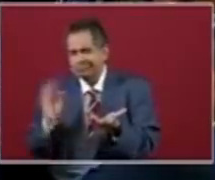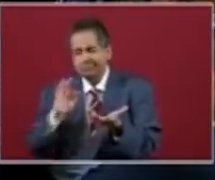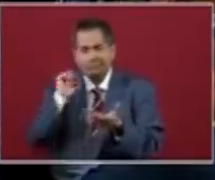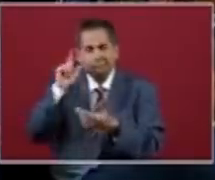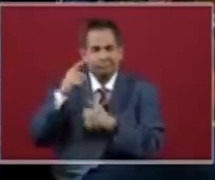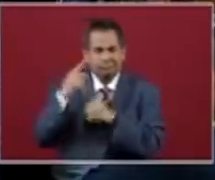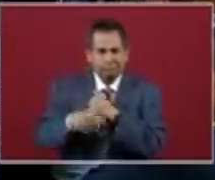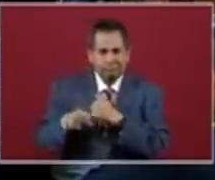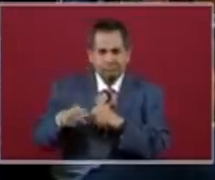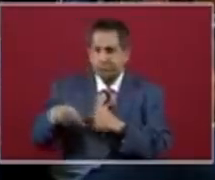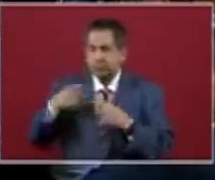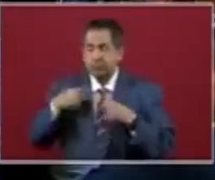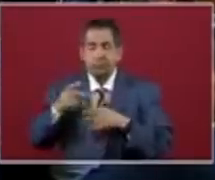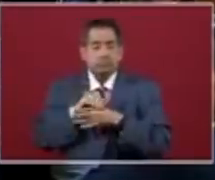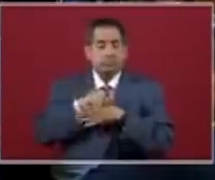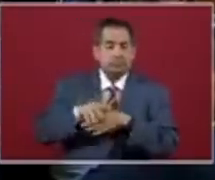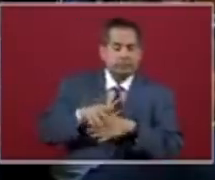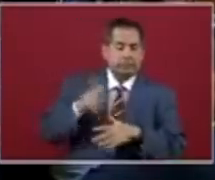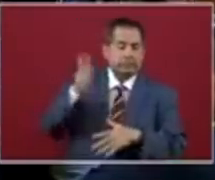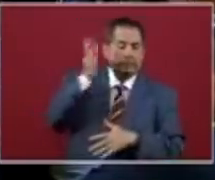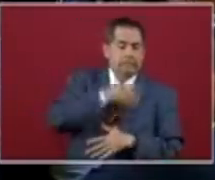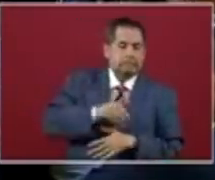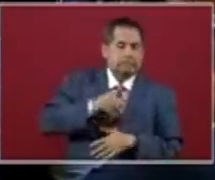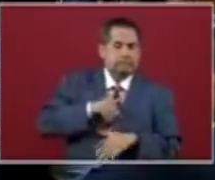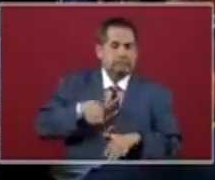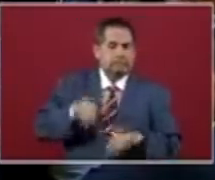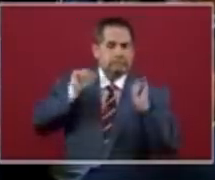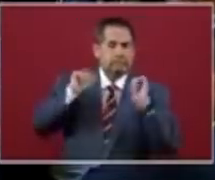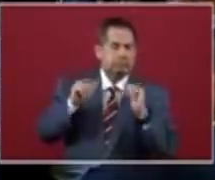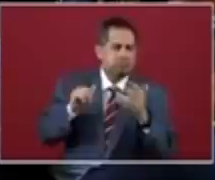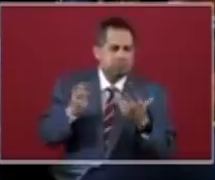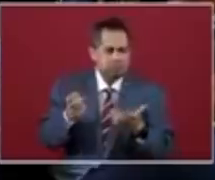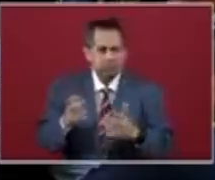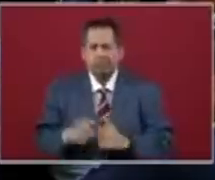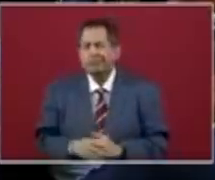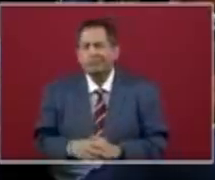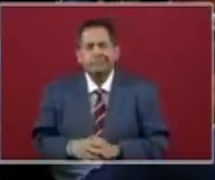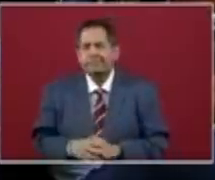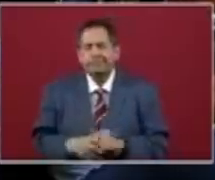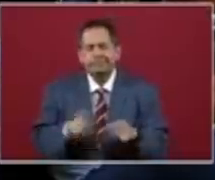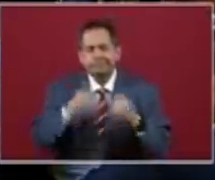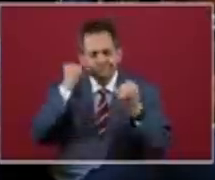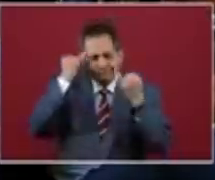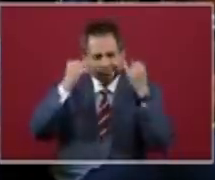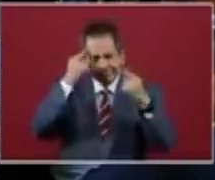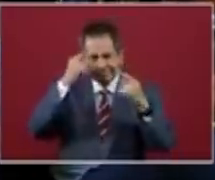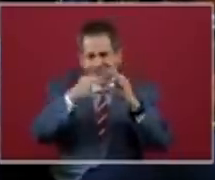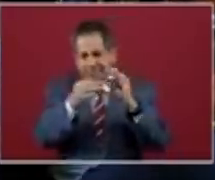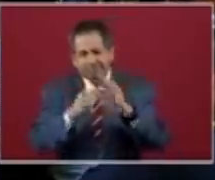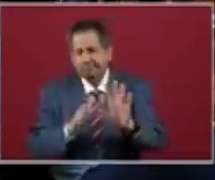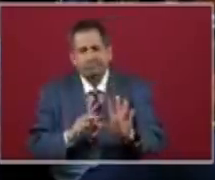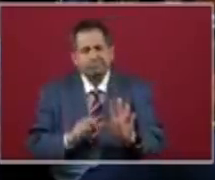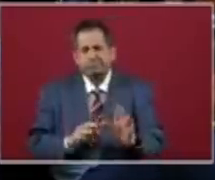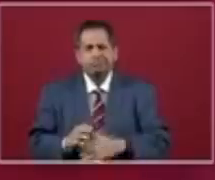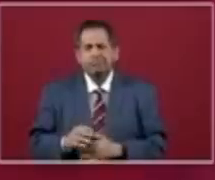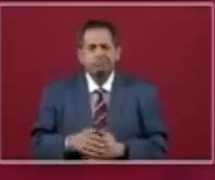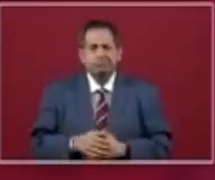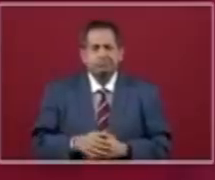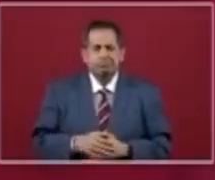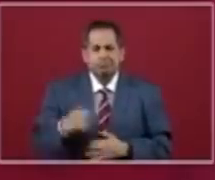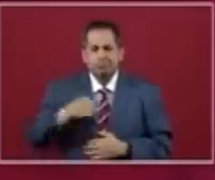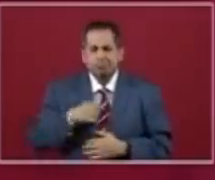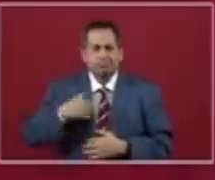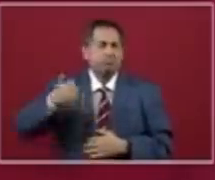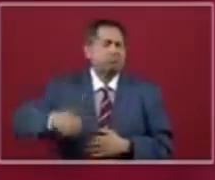riesgo de que se asuste a la inversión por este fenómeno? Son interpretaciones. Yo, cada